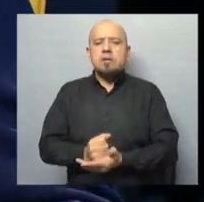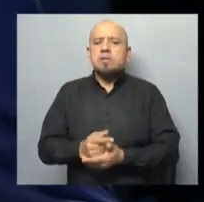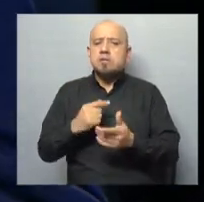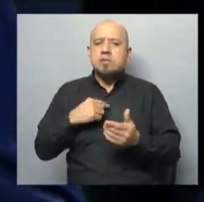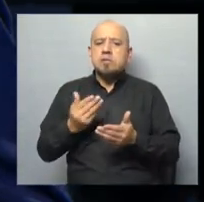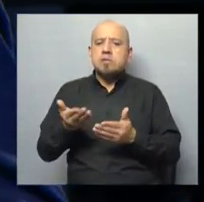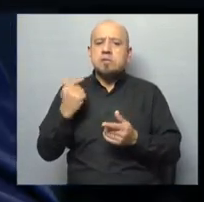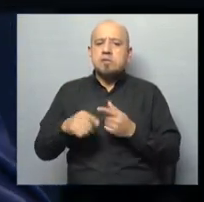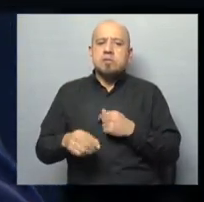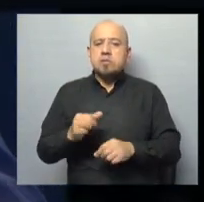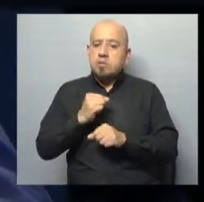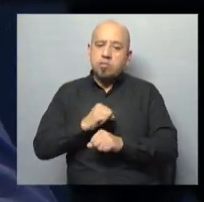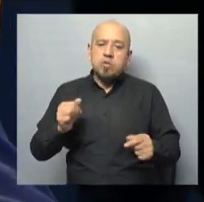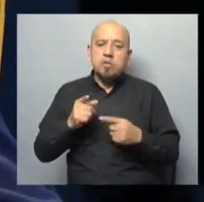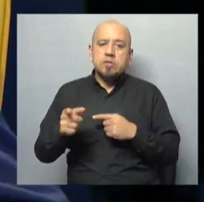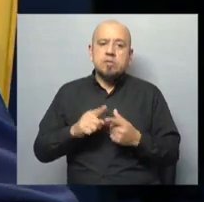menos